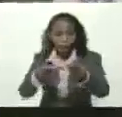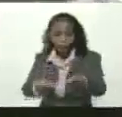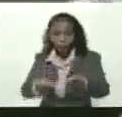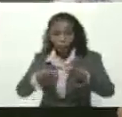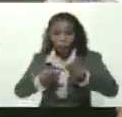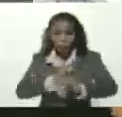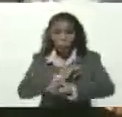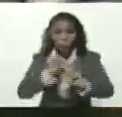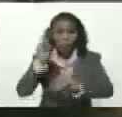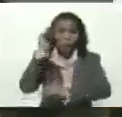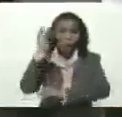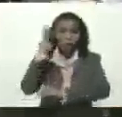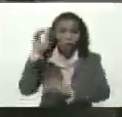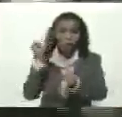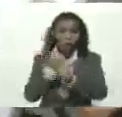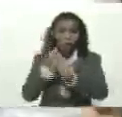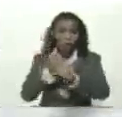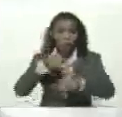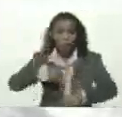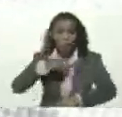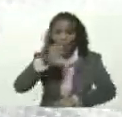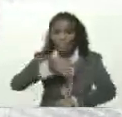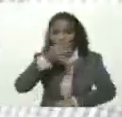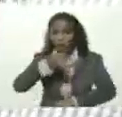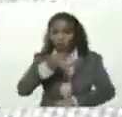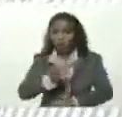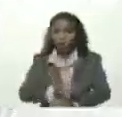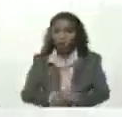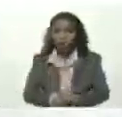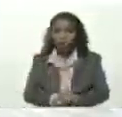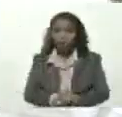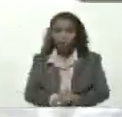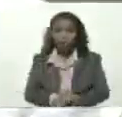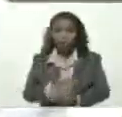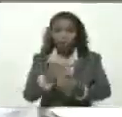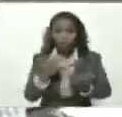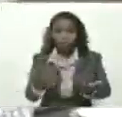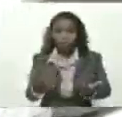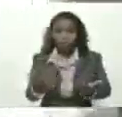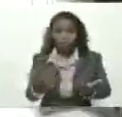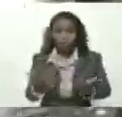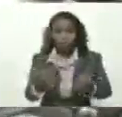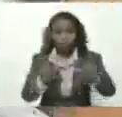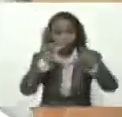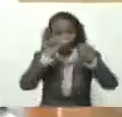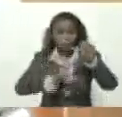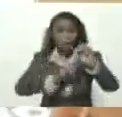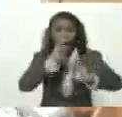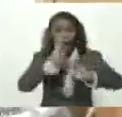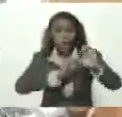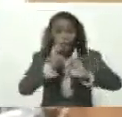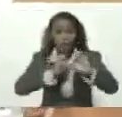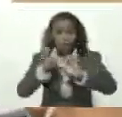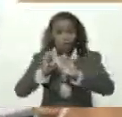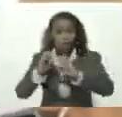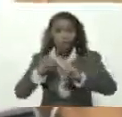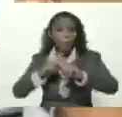de la jornada, esta tarde, y el diagnóstico.